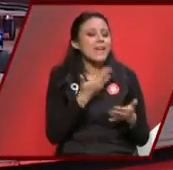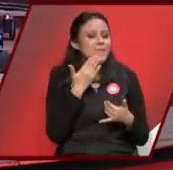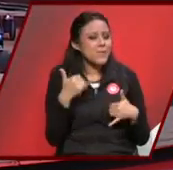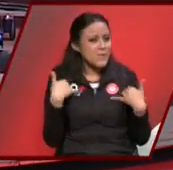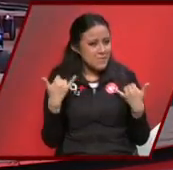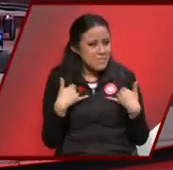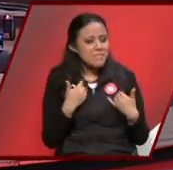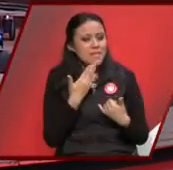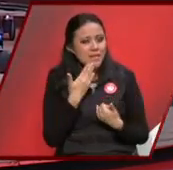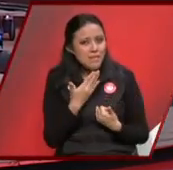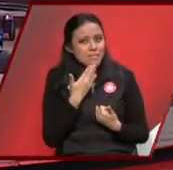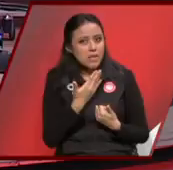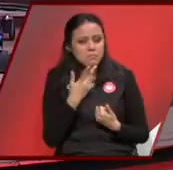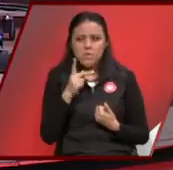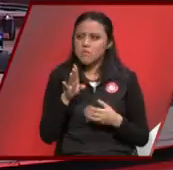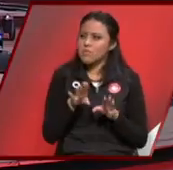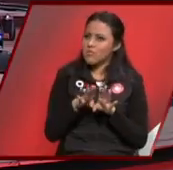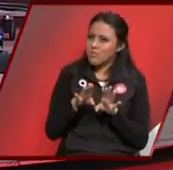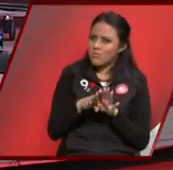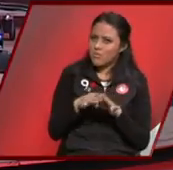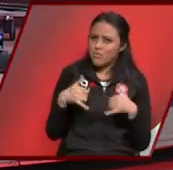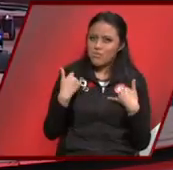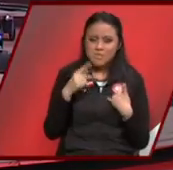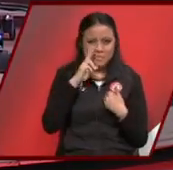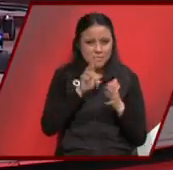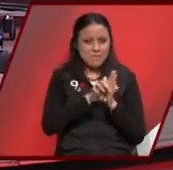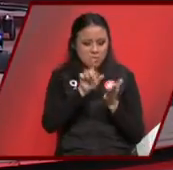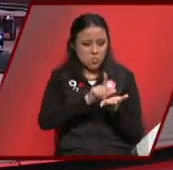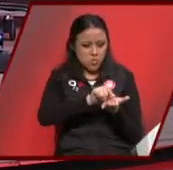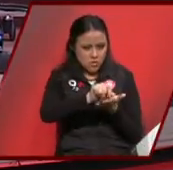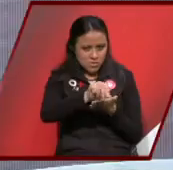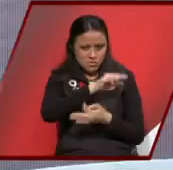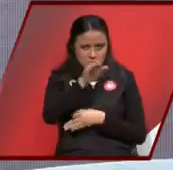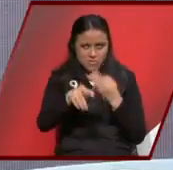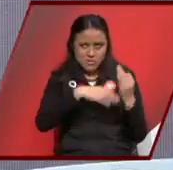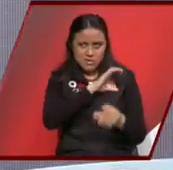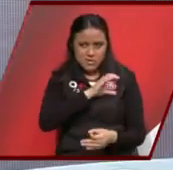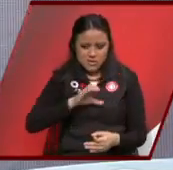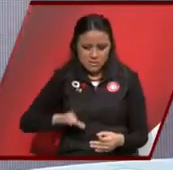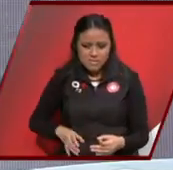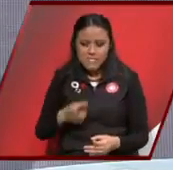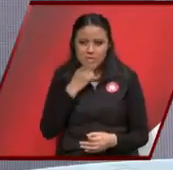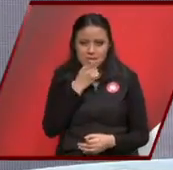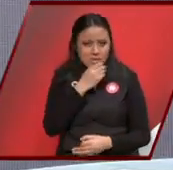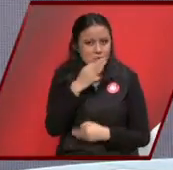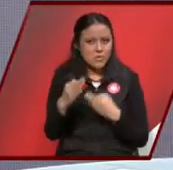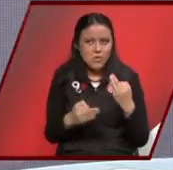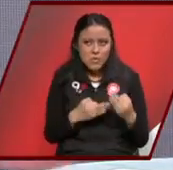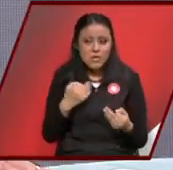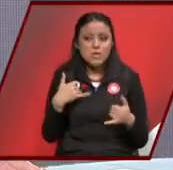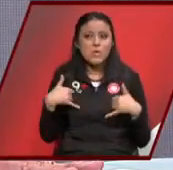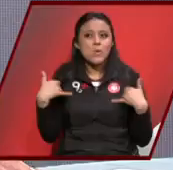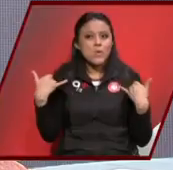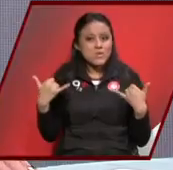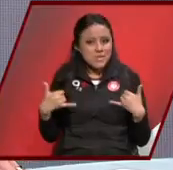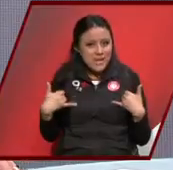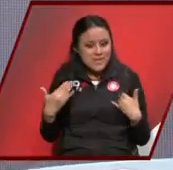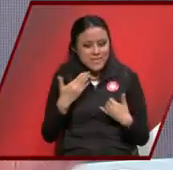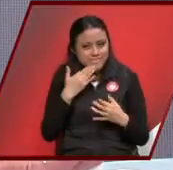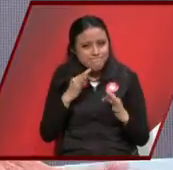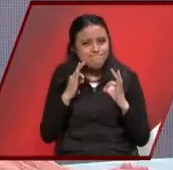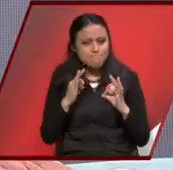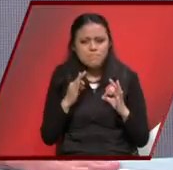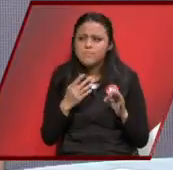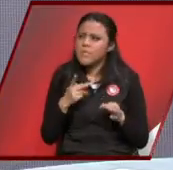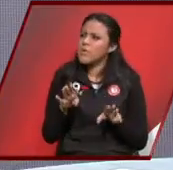te va a ir muy bien. Pero los jóvenes, lo leo en mi Twitter. Todos los candidatos, a lo que usted me diga, todos me hablan de, los jóvenes nos va a ir muy bien,